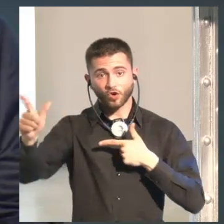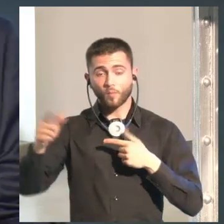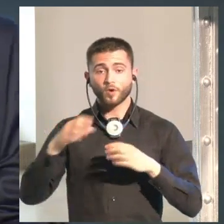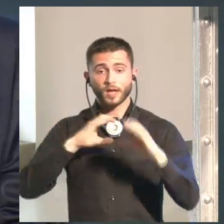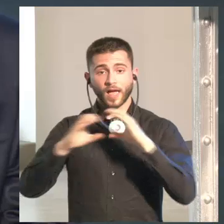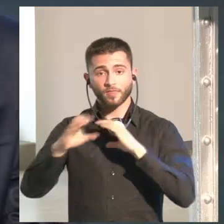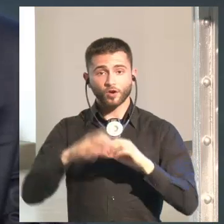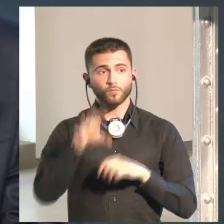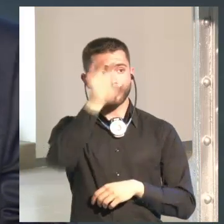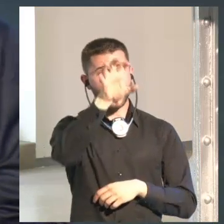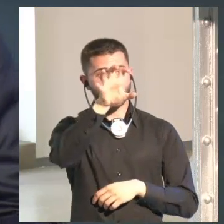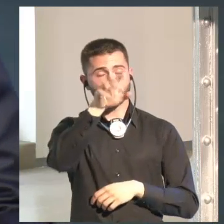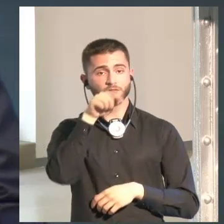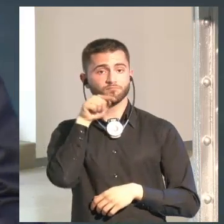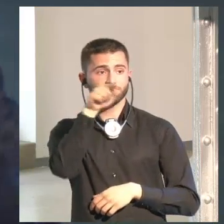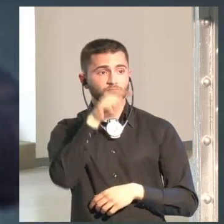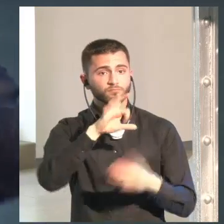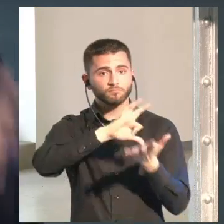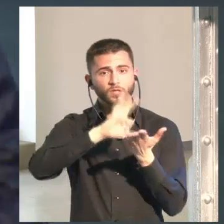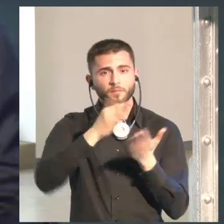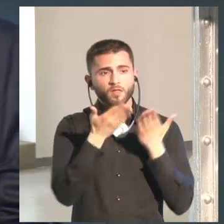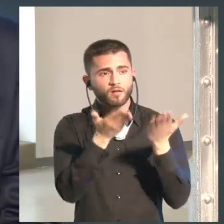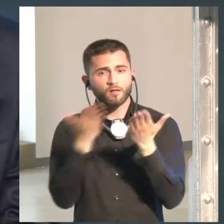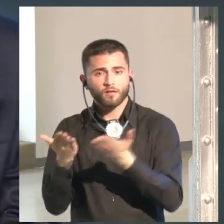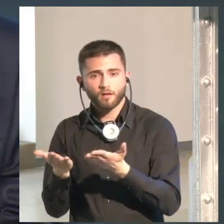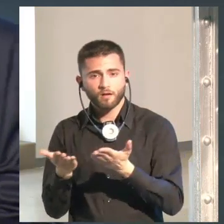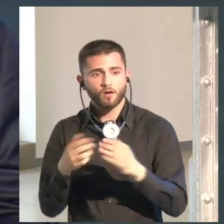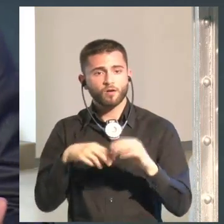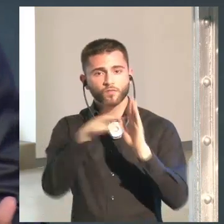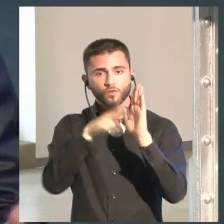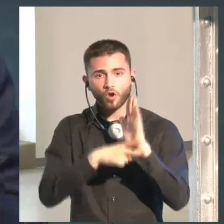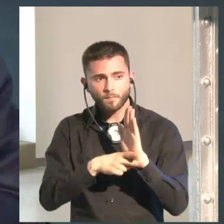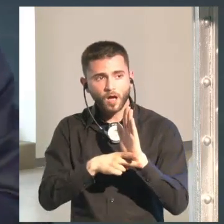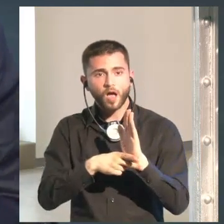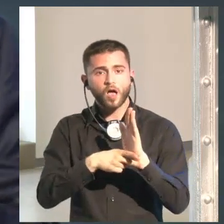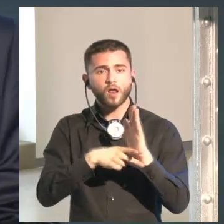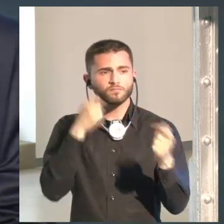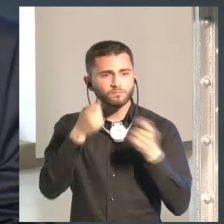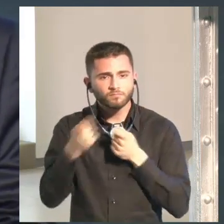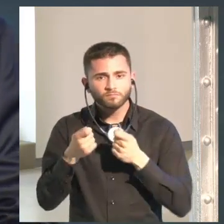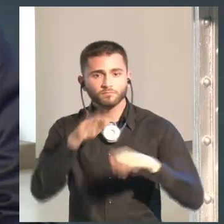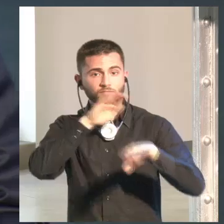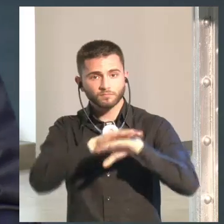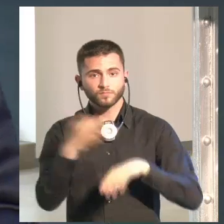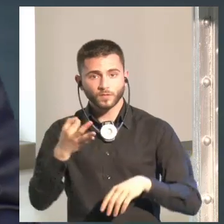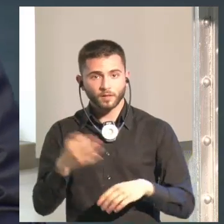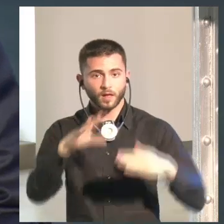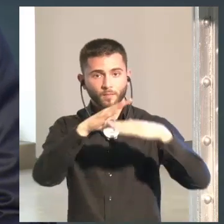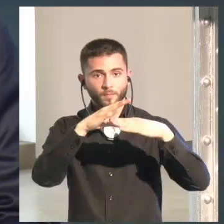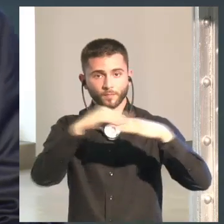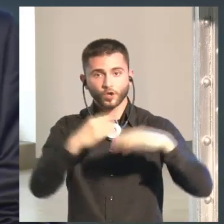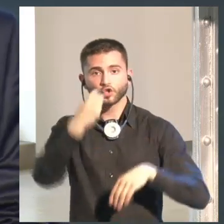país donde se consume el servicio, están sujetas a un marco regulatorio que protege a los consumidores,